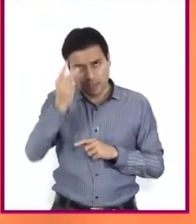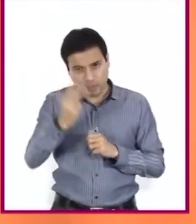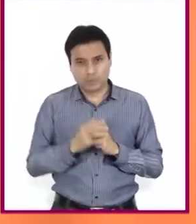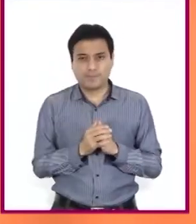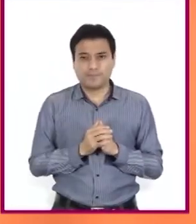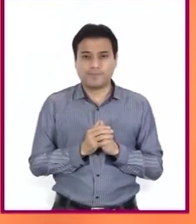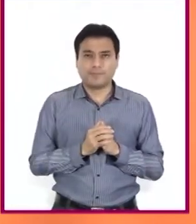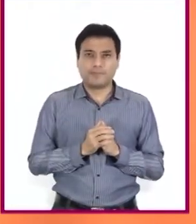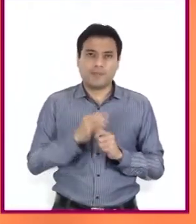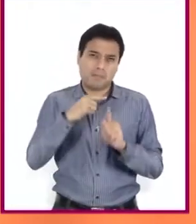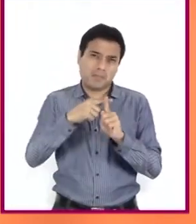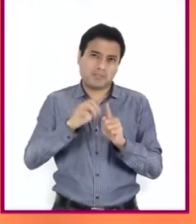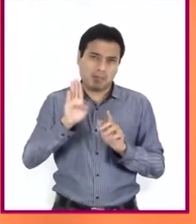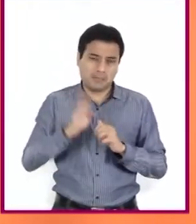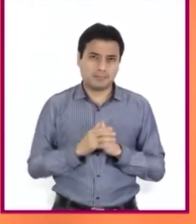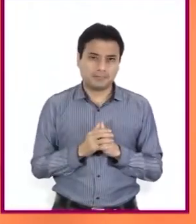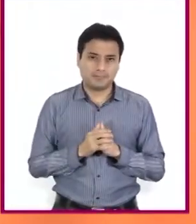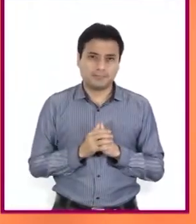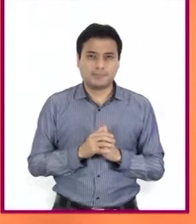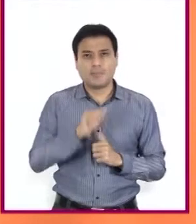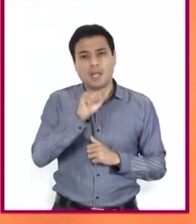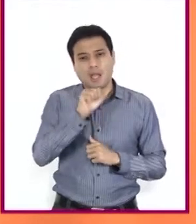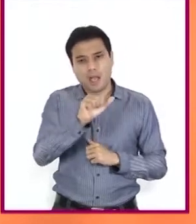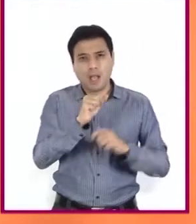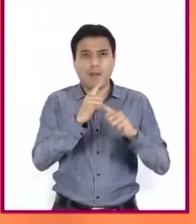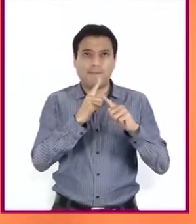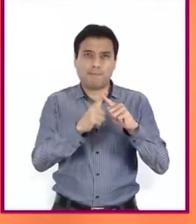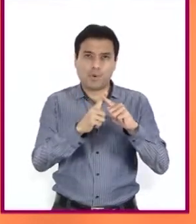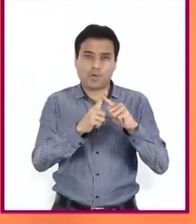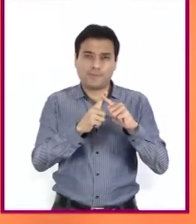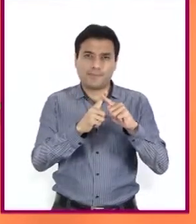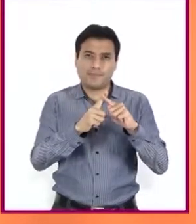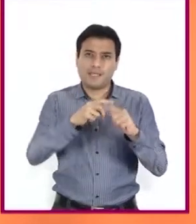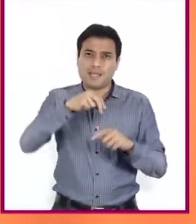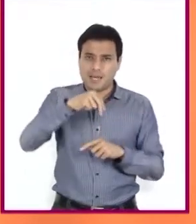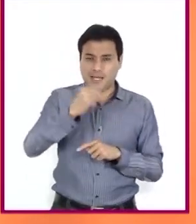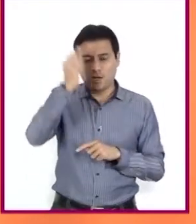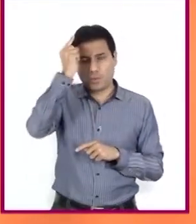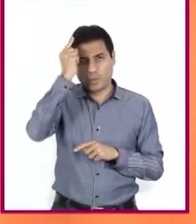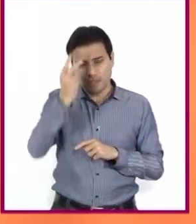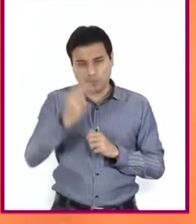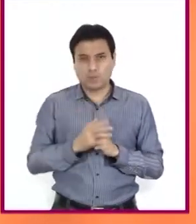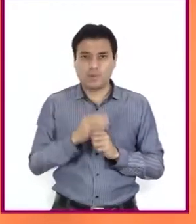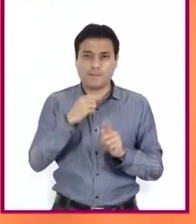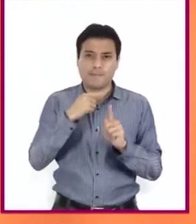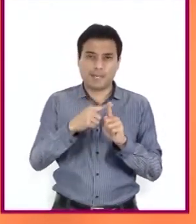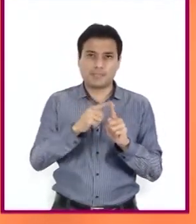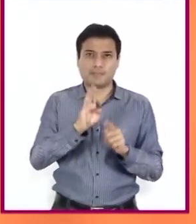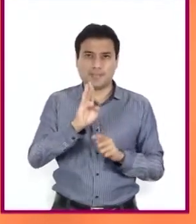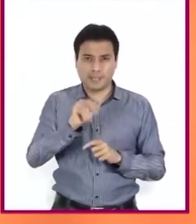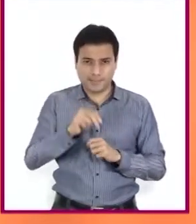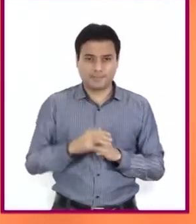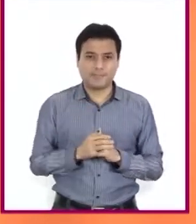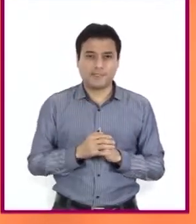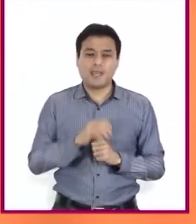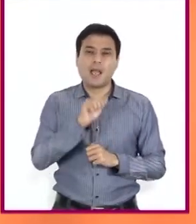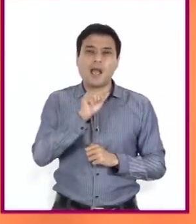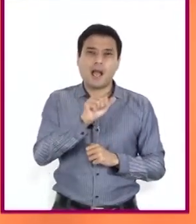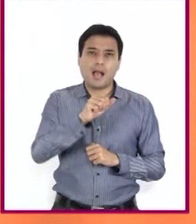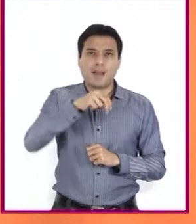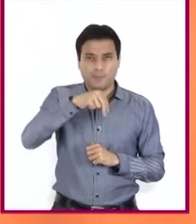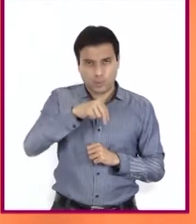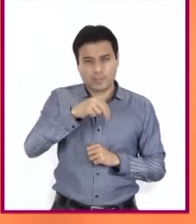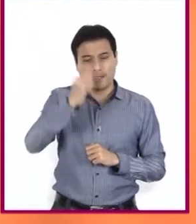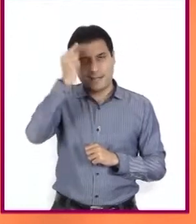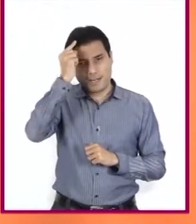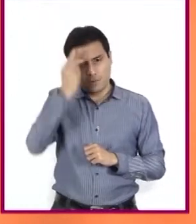cuadrado más b, a por n al cuadrado más b, n, a por n al cuadrado